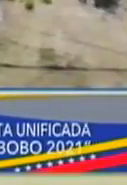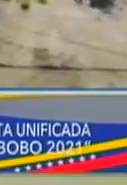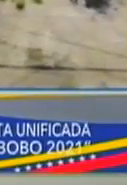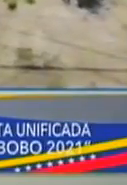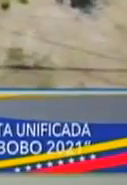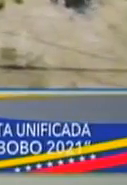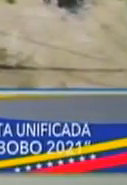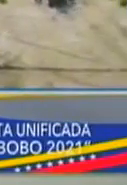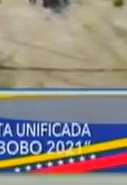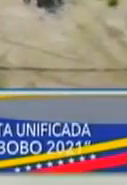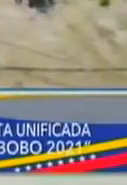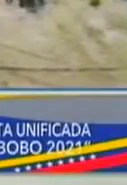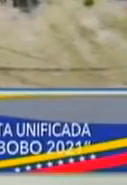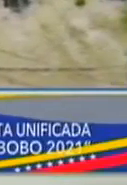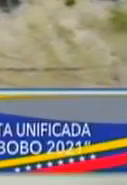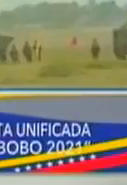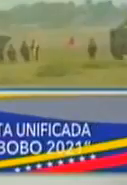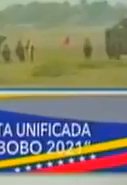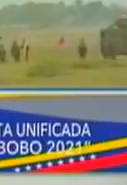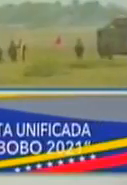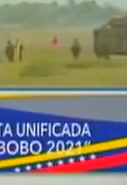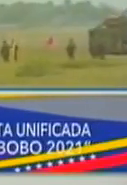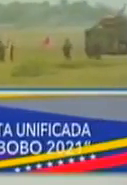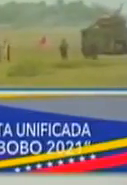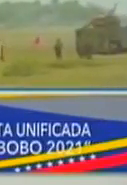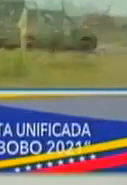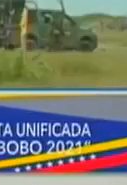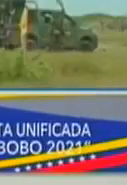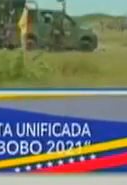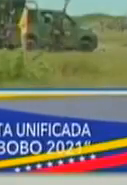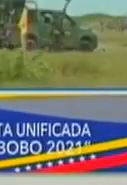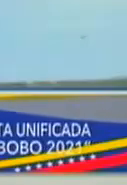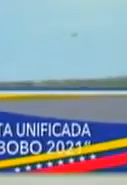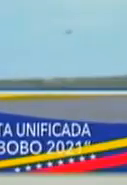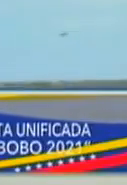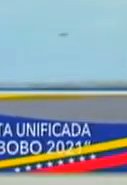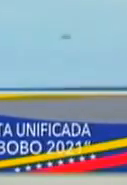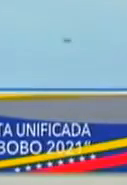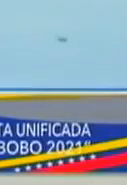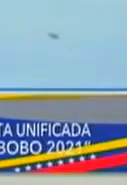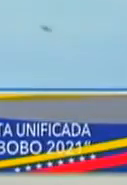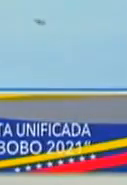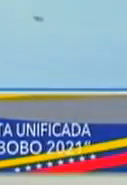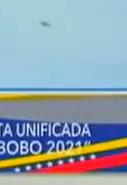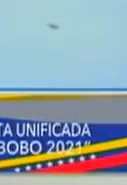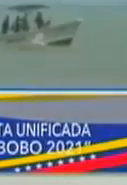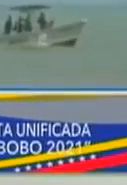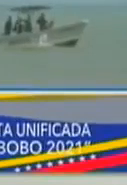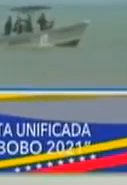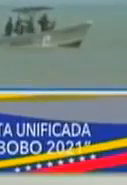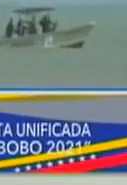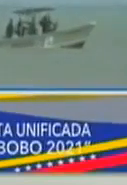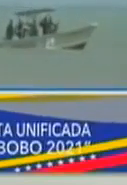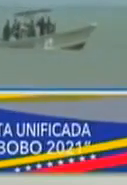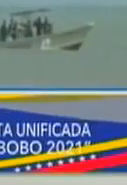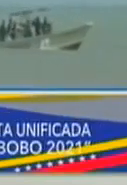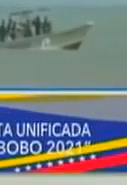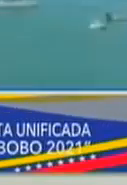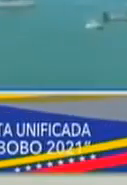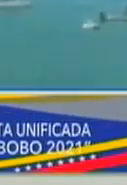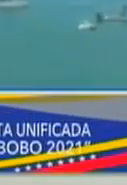de comunicación, todas las capacidades de despliegue, de combate y mantenernos